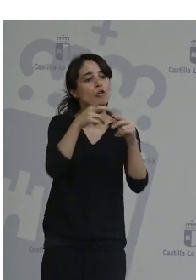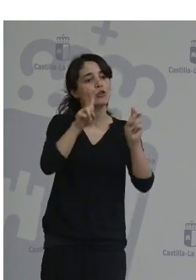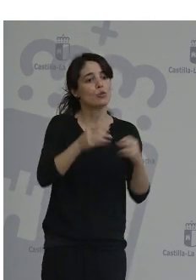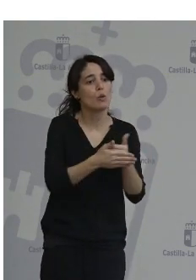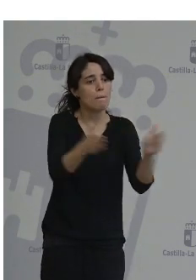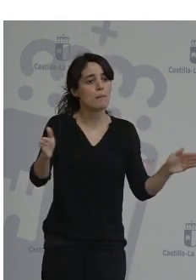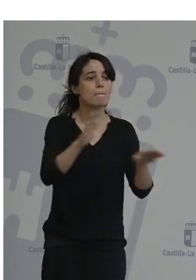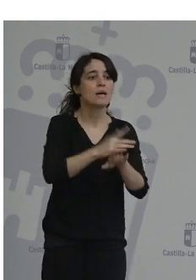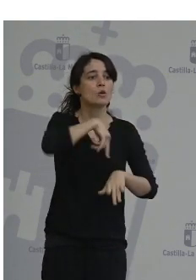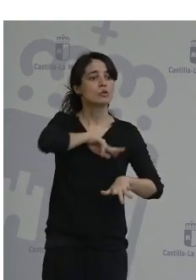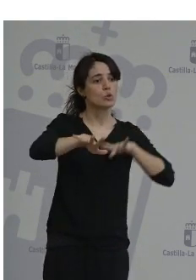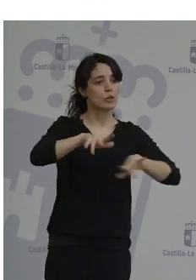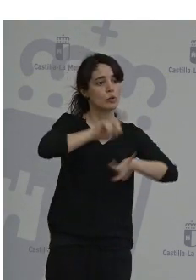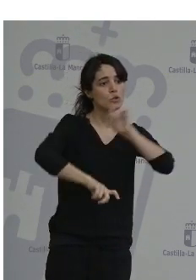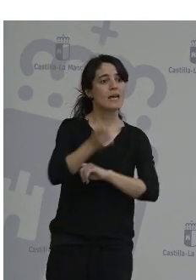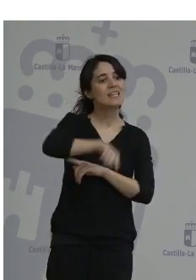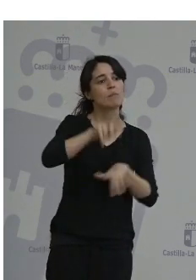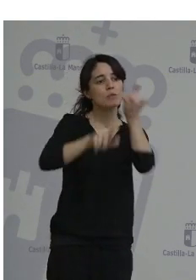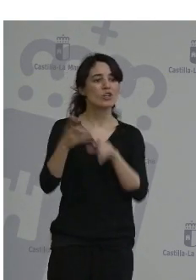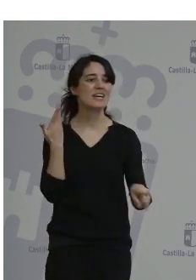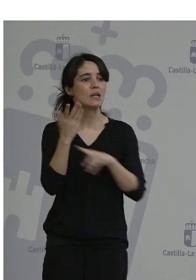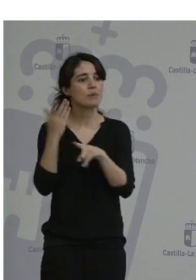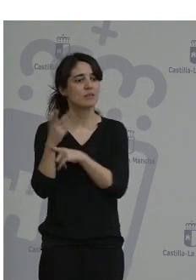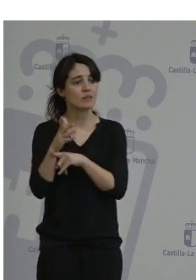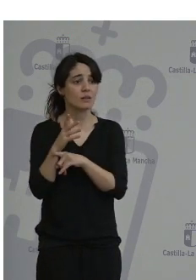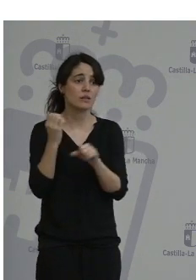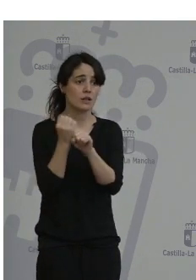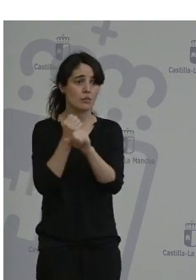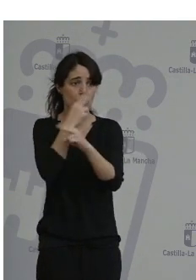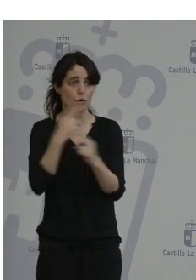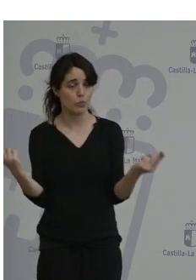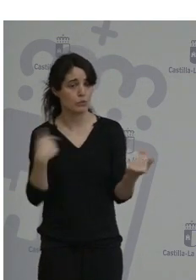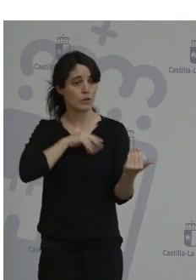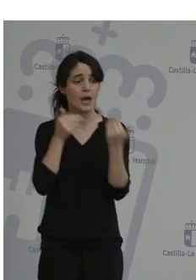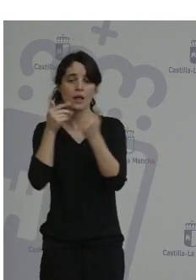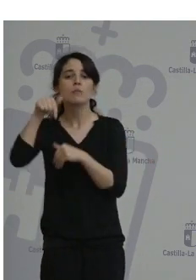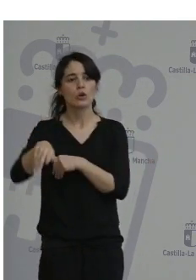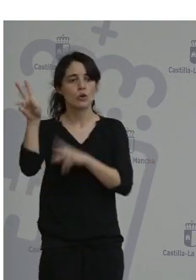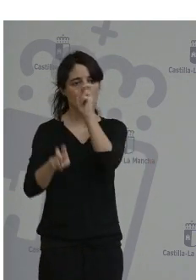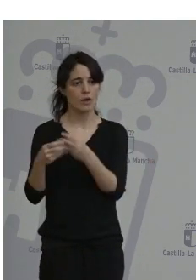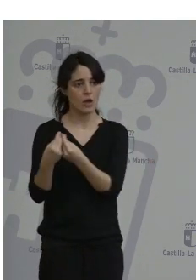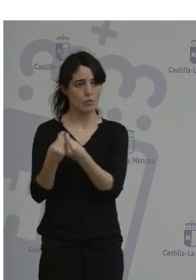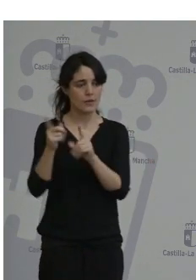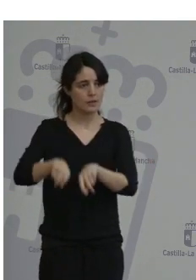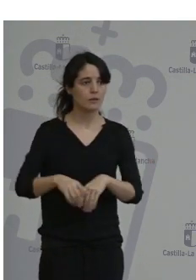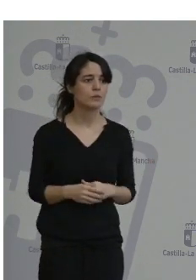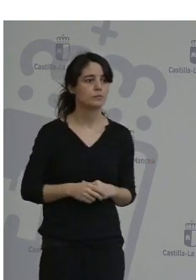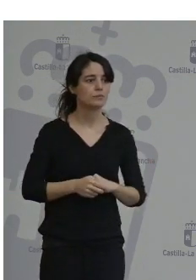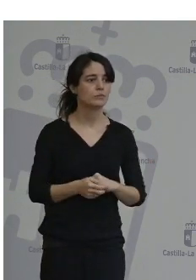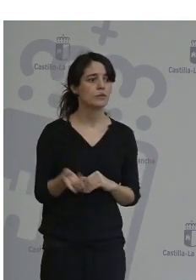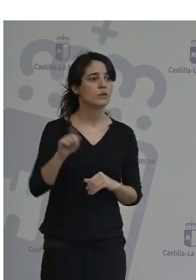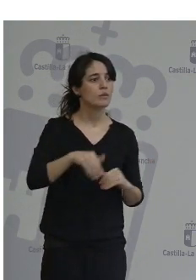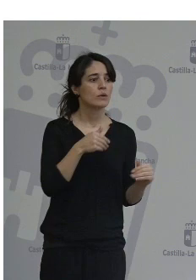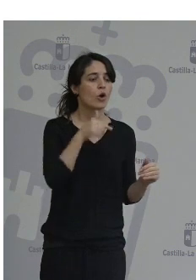sino también para representantes de la Administración pública, a los que agradecemos, lógicamente, su presencia. También se van a entregar